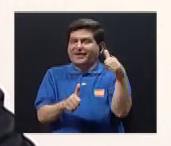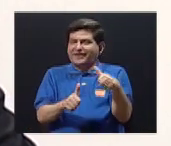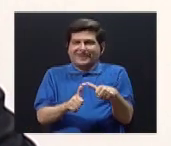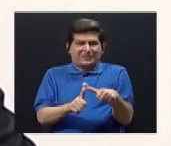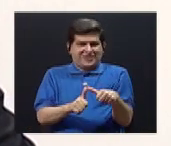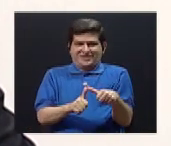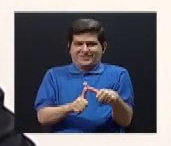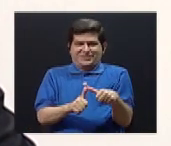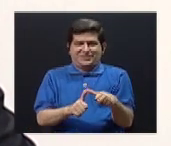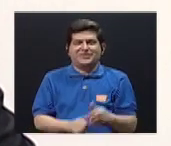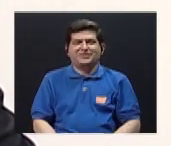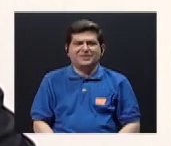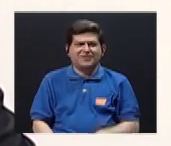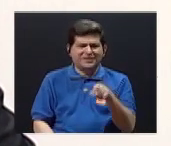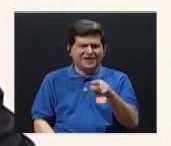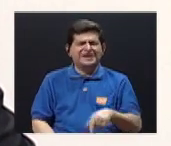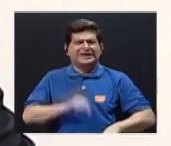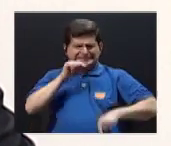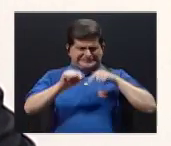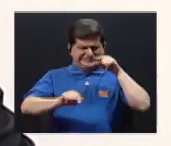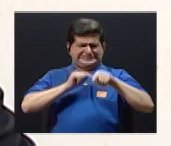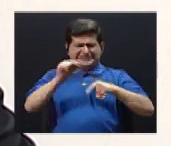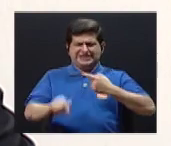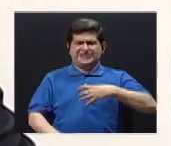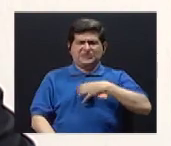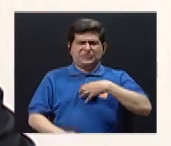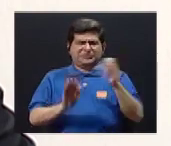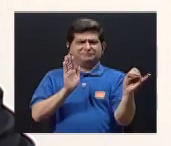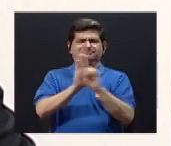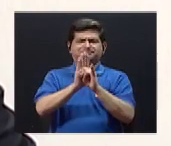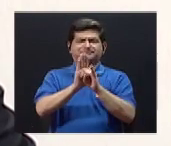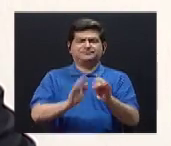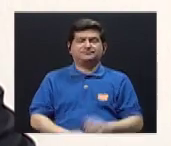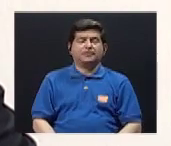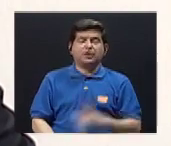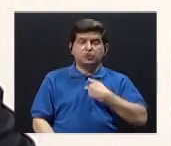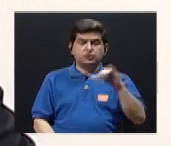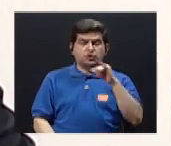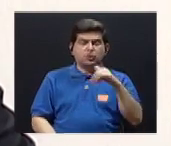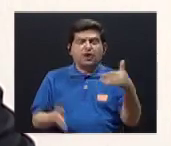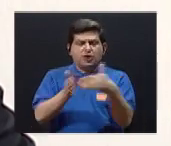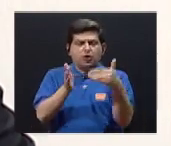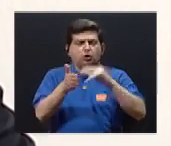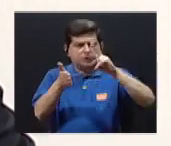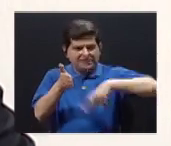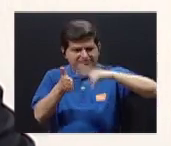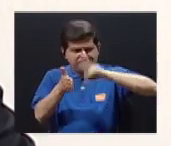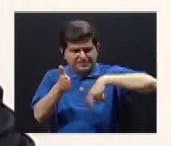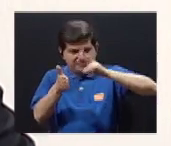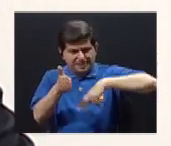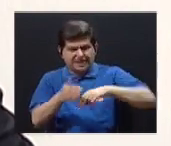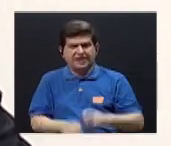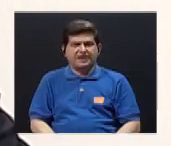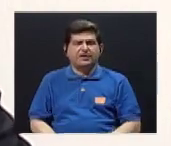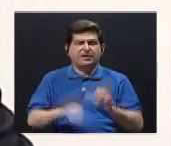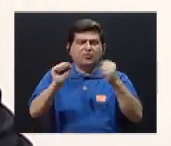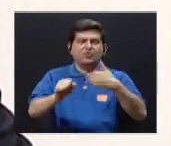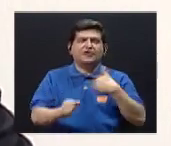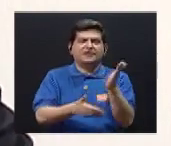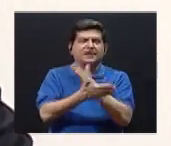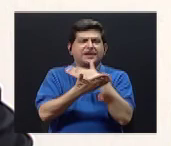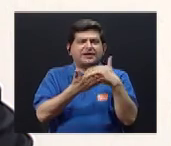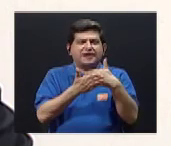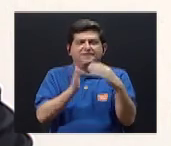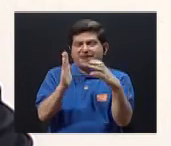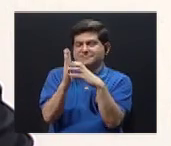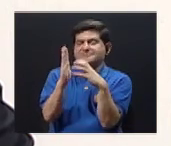recuerdo que era bien crítico de nuestra idiosincrasia, y yo también la volví a leer para sacar las partes